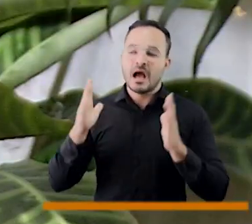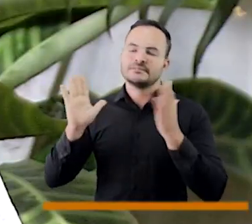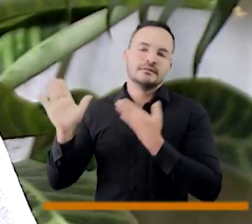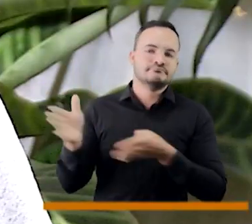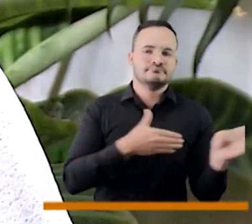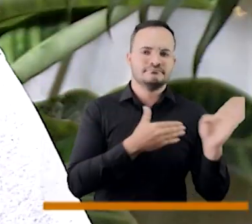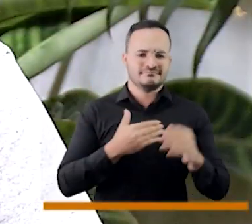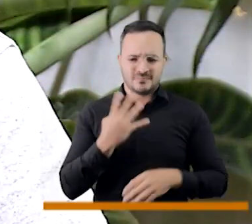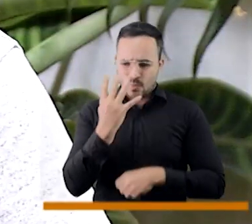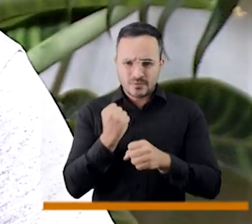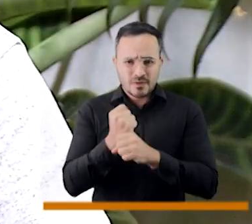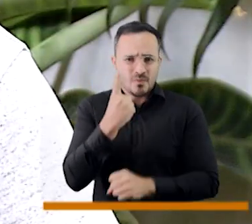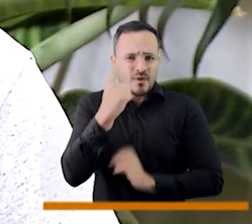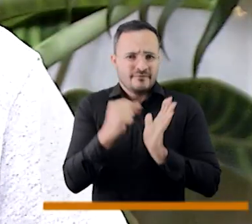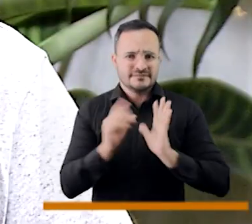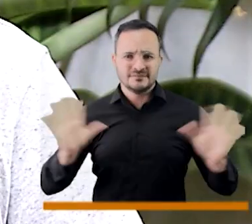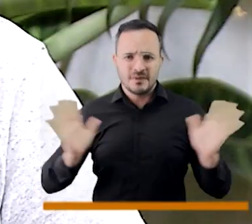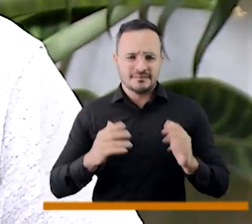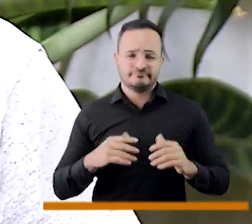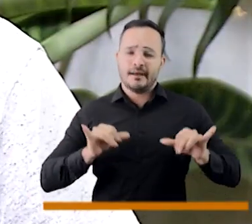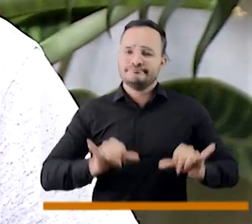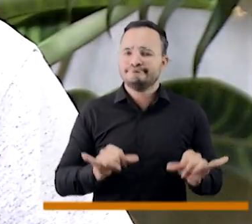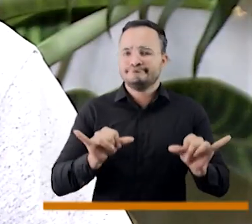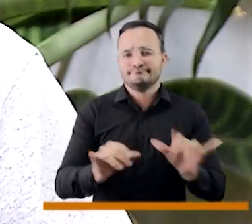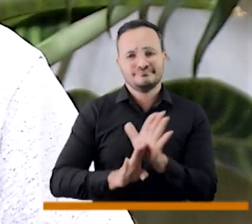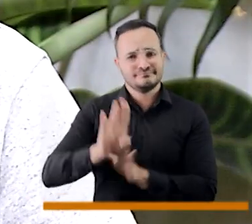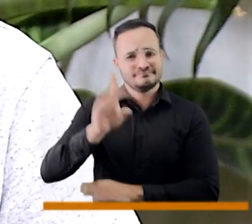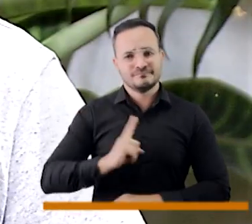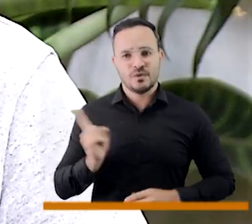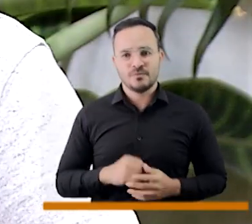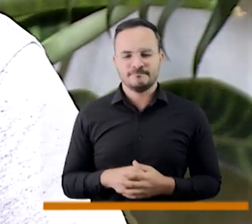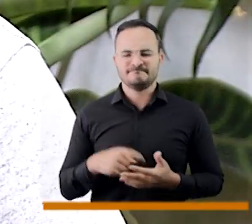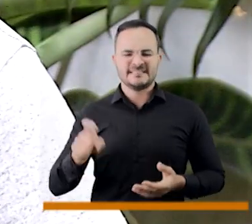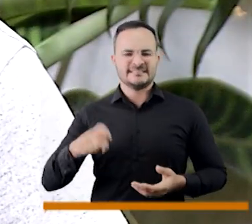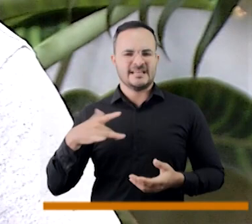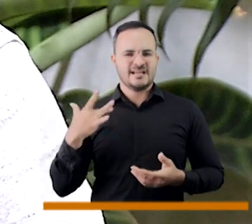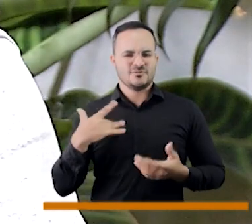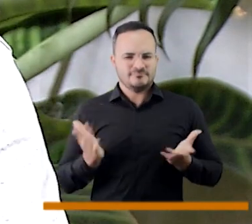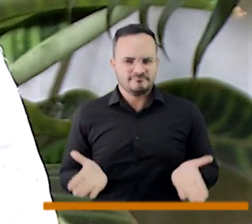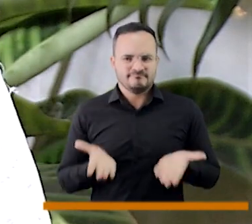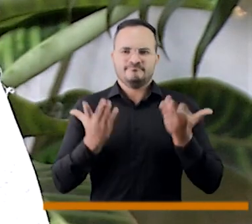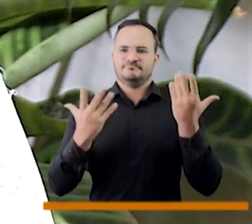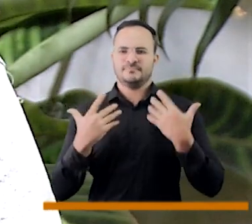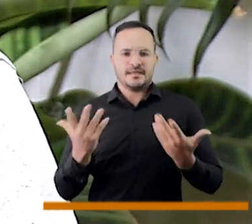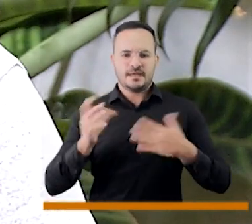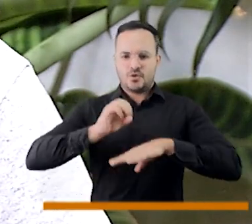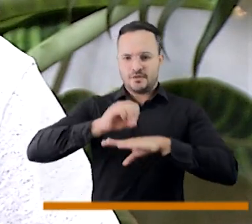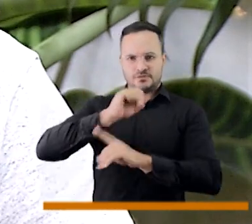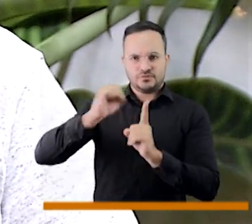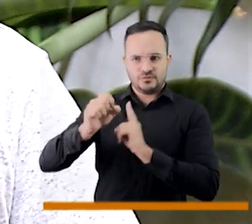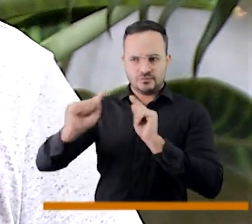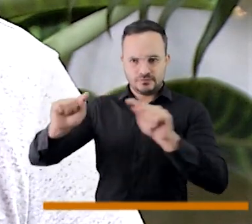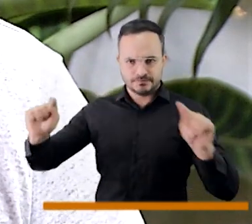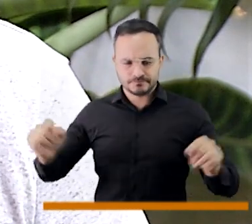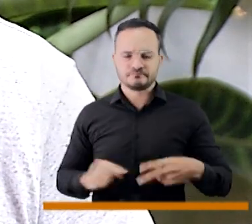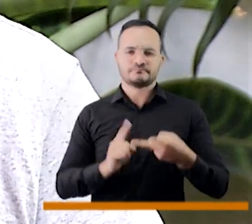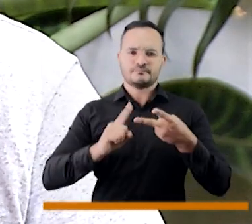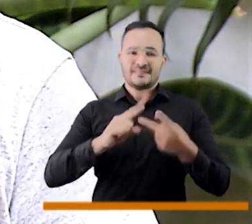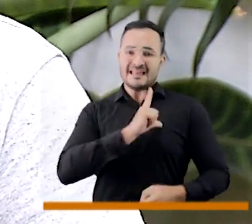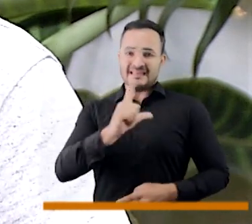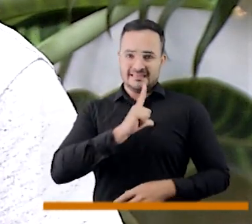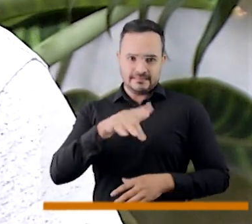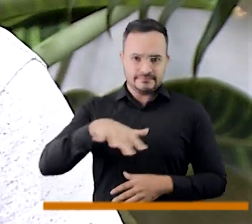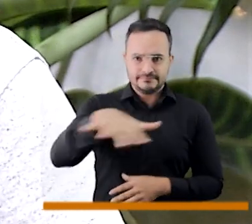haber ningún avance, ¿cierto? Nos quedamos ahí. Nosotros necesitamos fortalecer la organización social, fortalecer los liderazgos